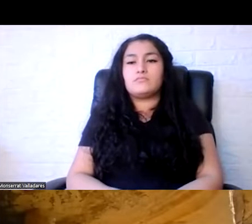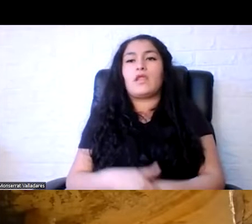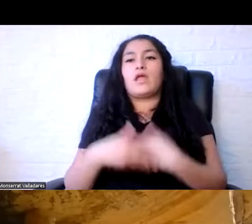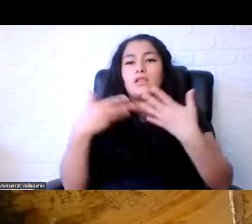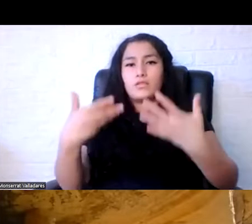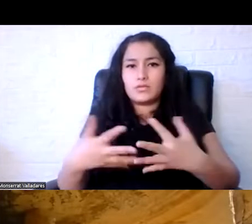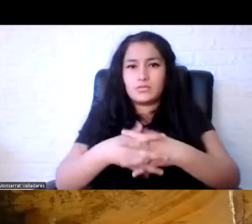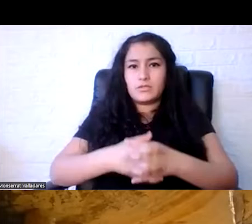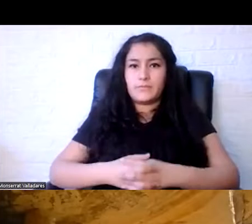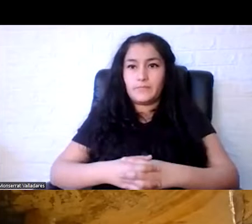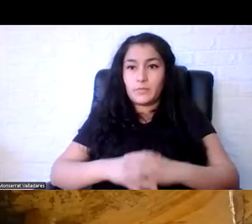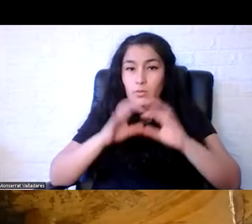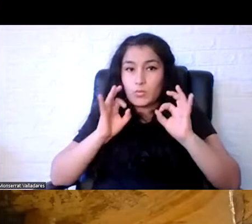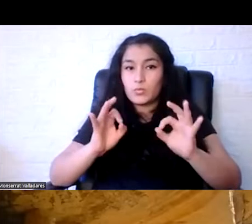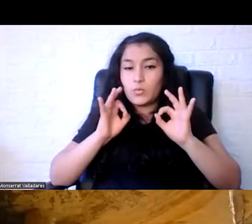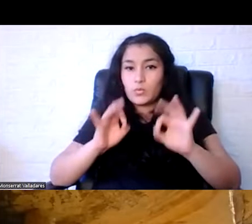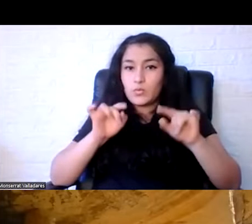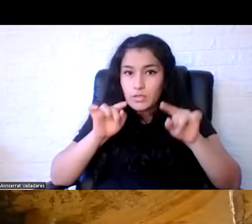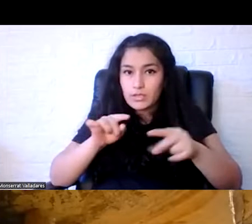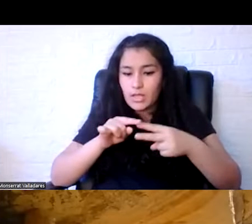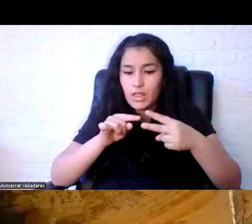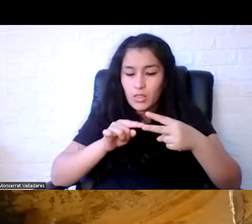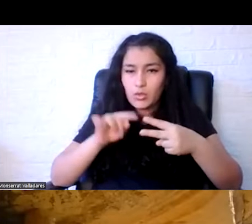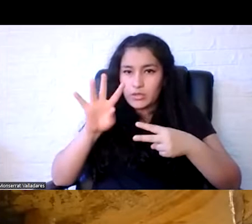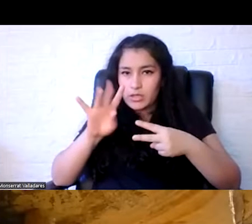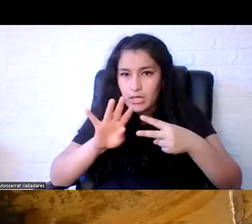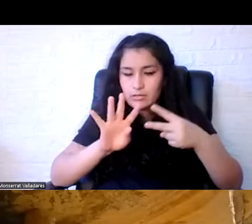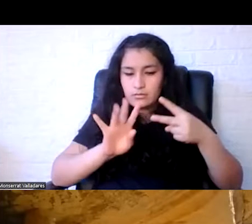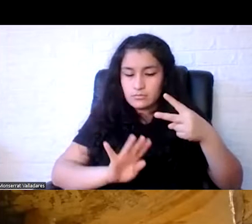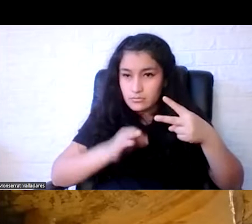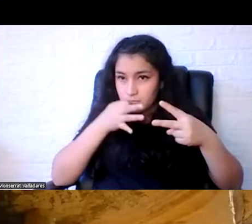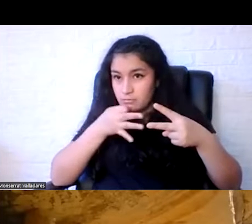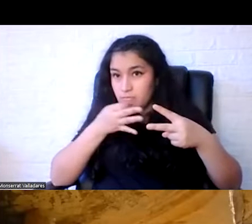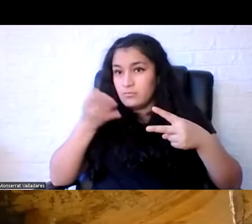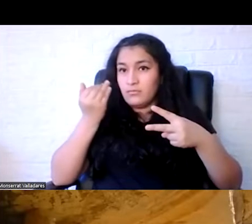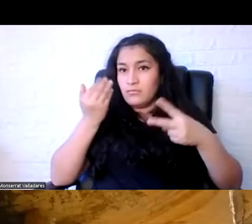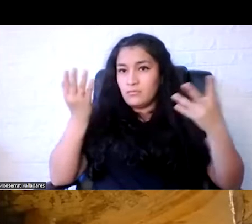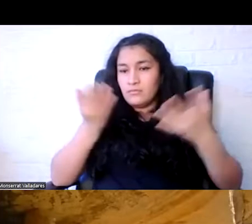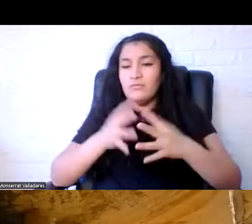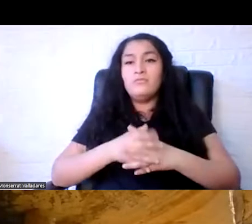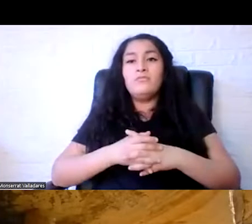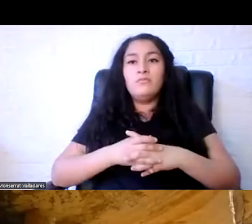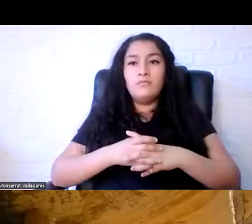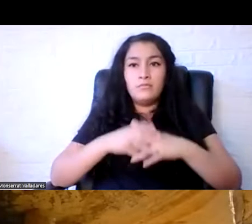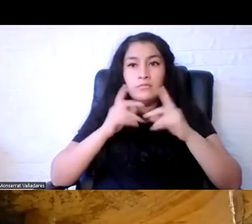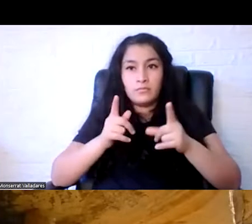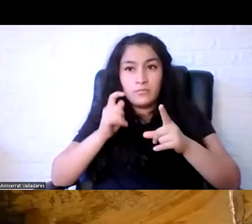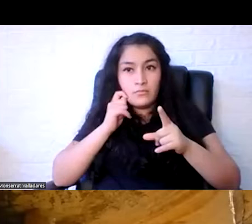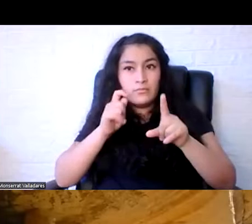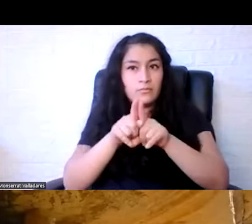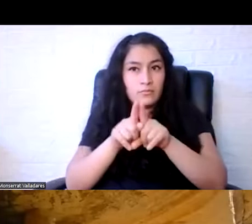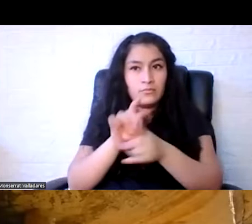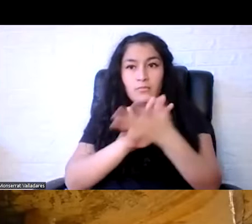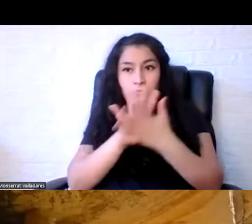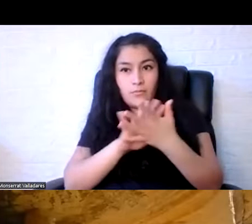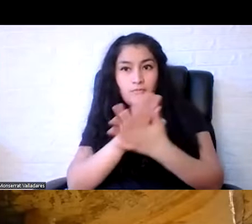estas, sobre todo estas 2 principales características, llevan a que los